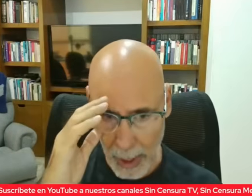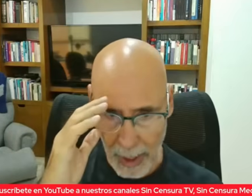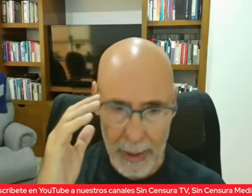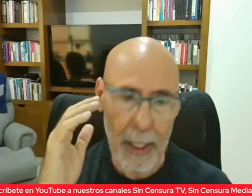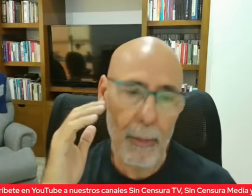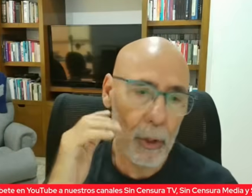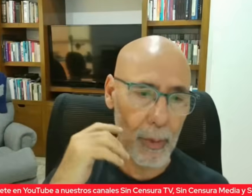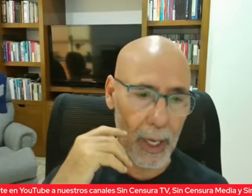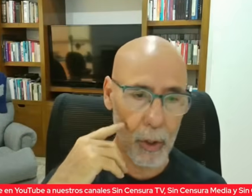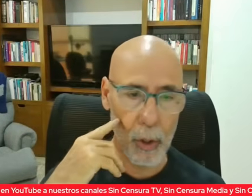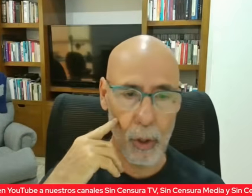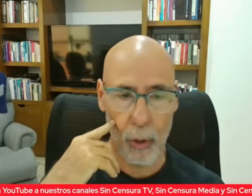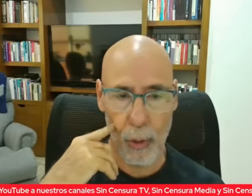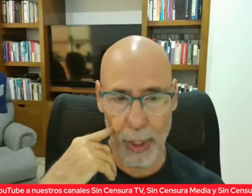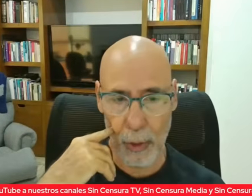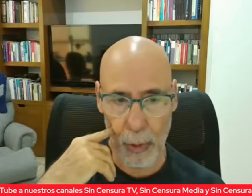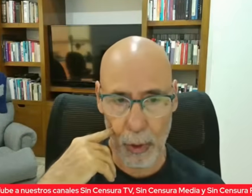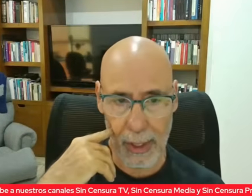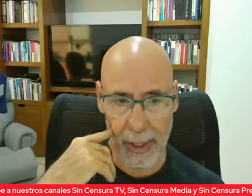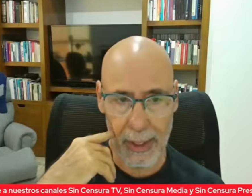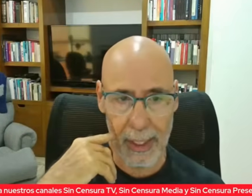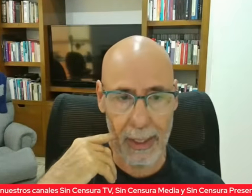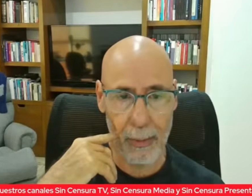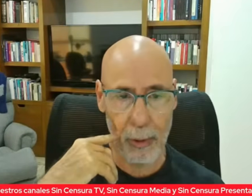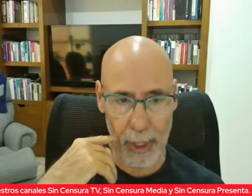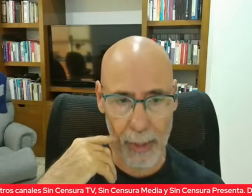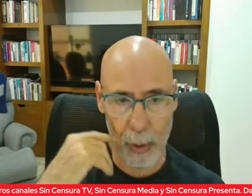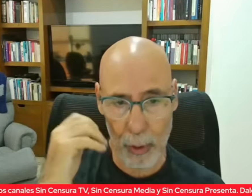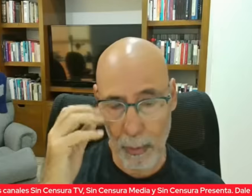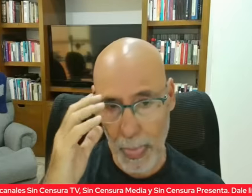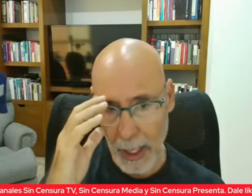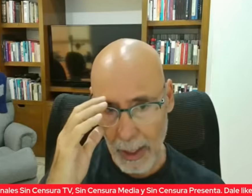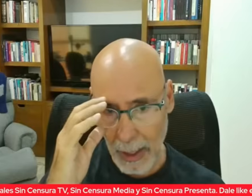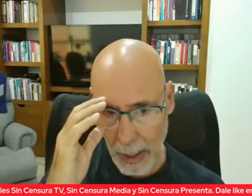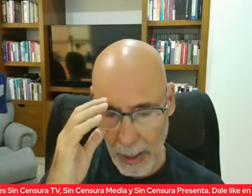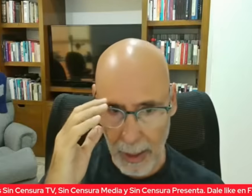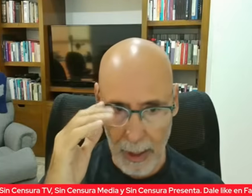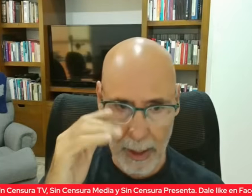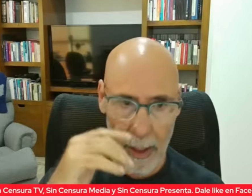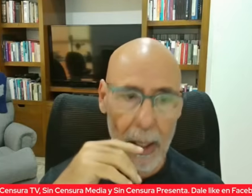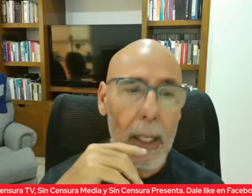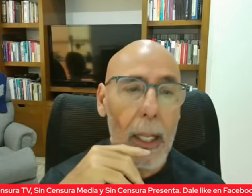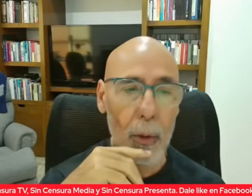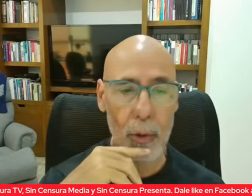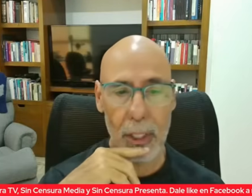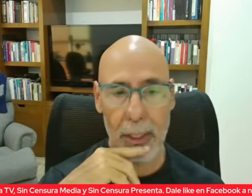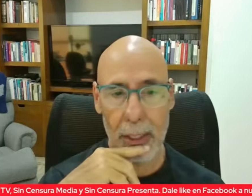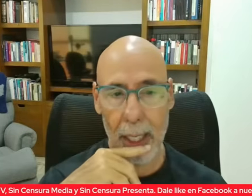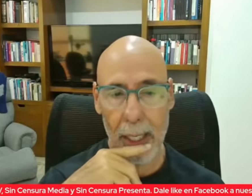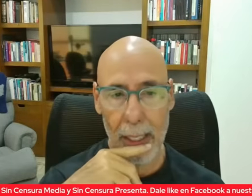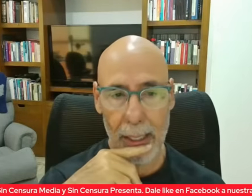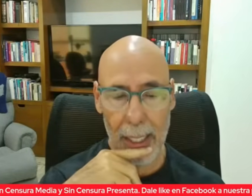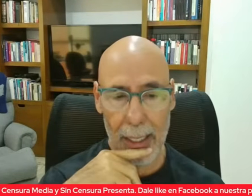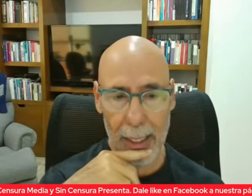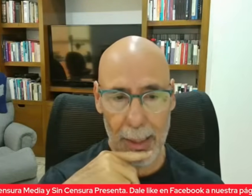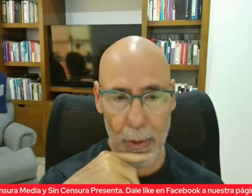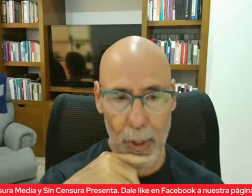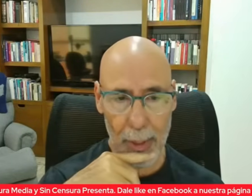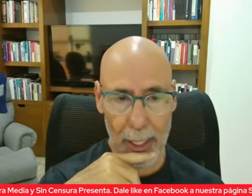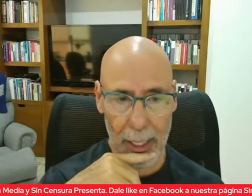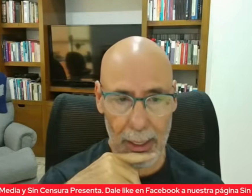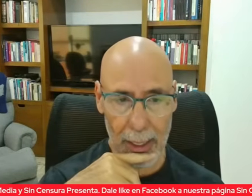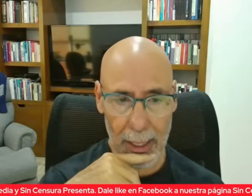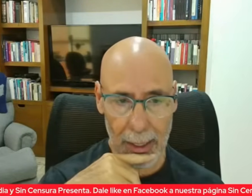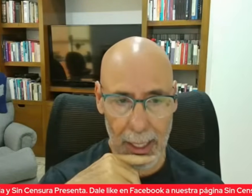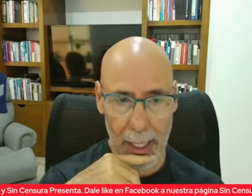80%, estamos bajo gobiernos progresistas que buscamos que la justicia y el equilibrio